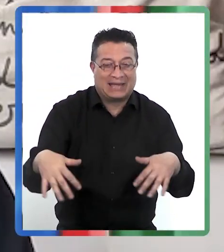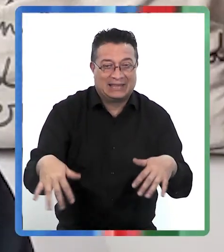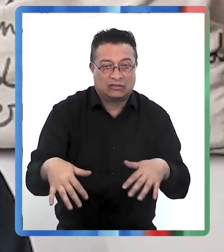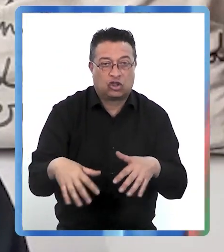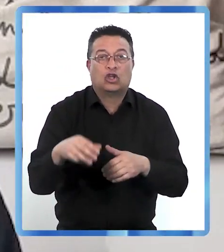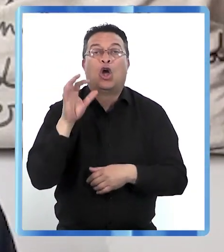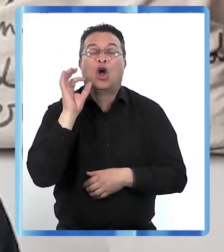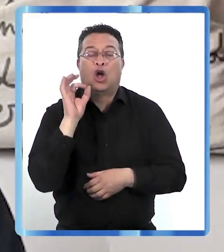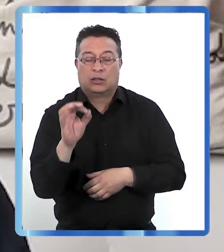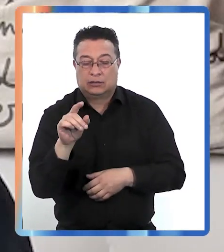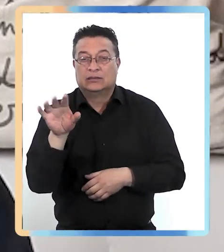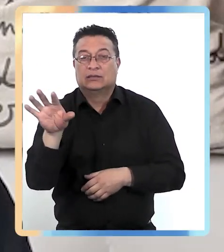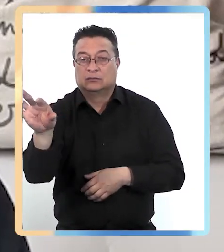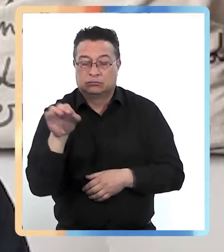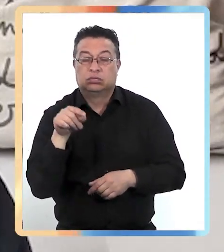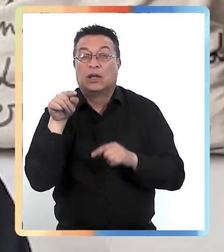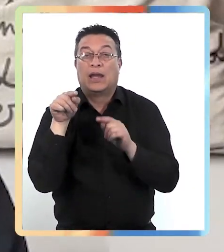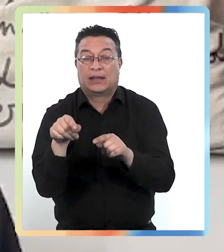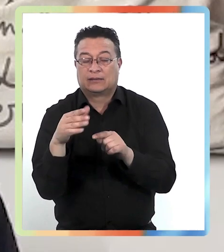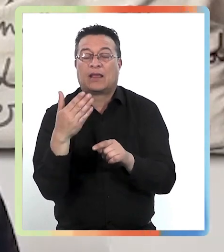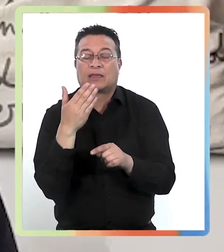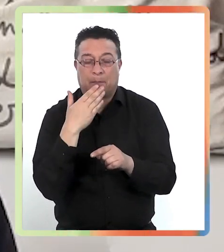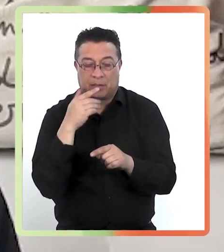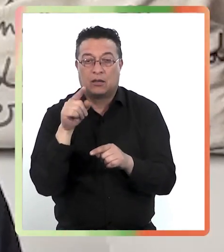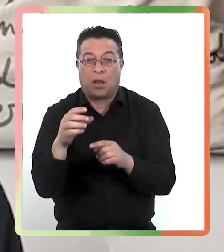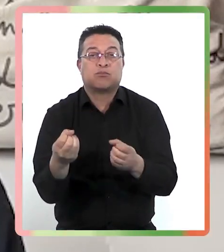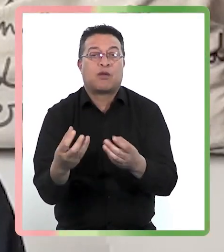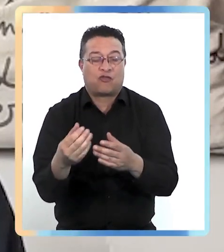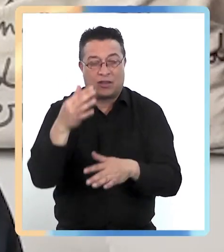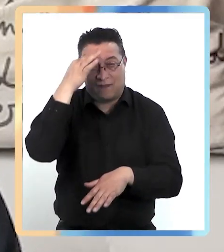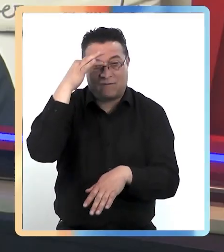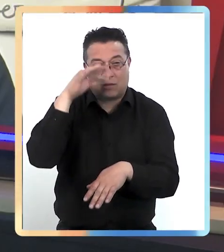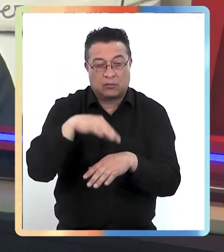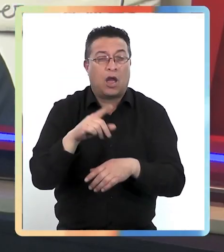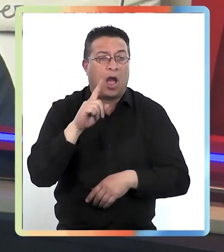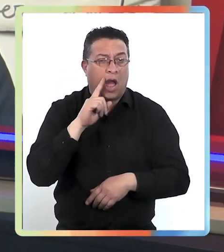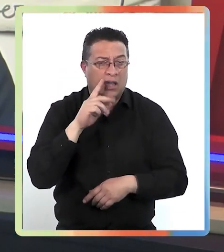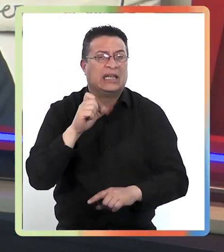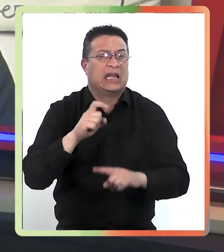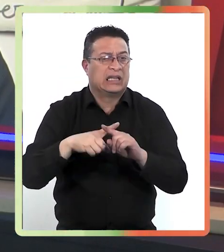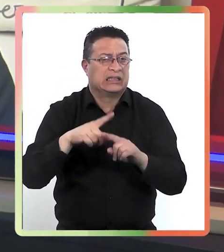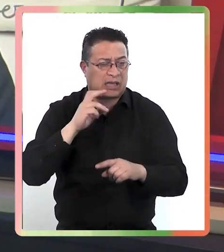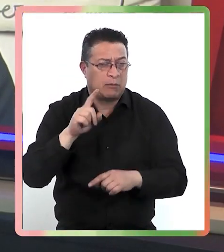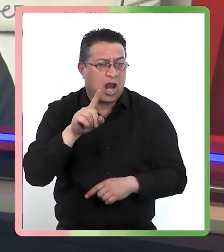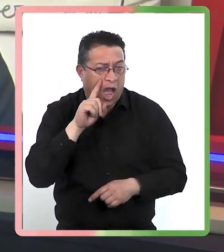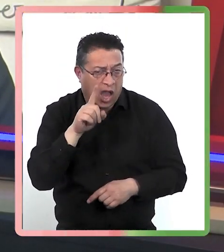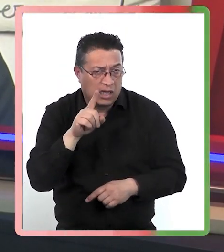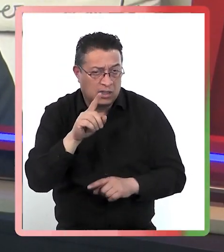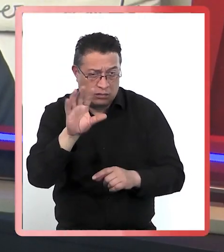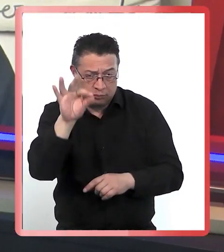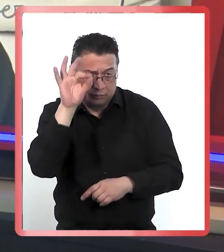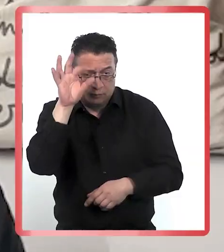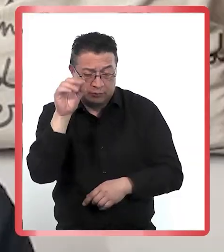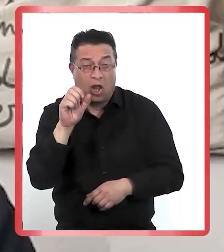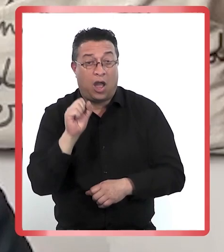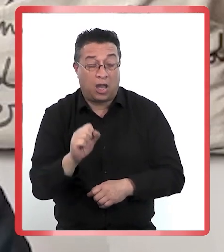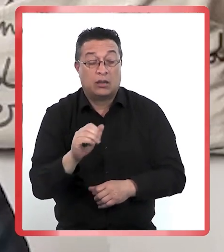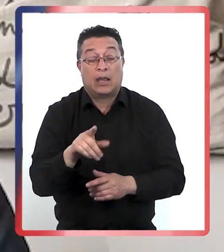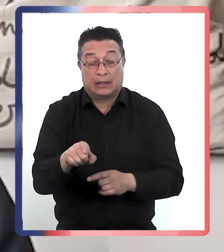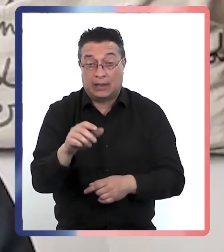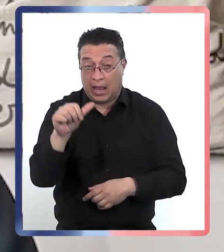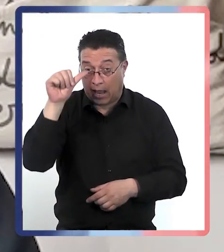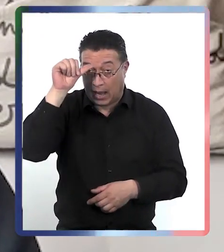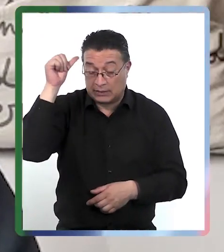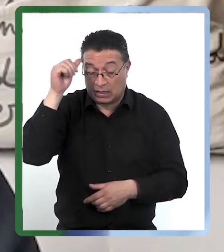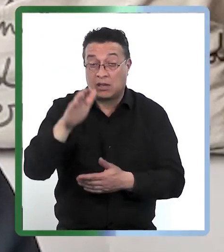Parkinson, que es la causa que creemos que está causando la enfermedad. ¿Hay algún examen para diagnosticar el Alzheimer? El Alzheimer